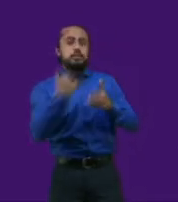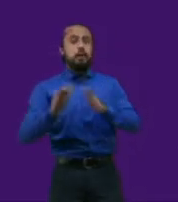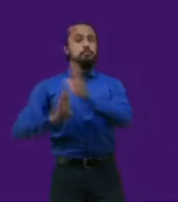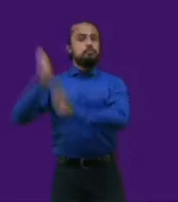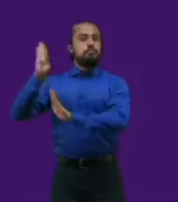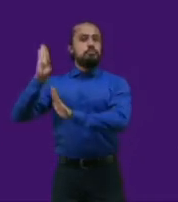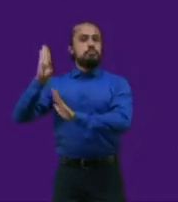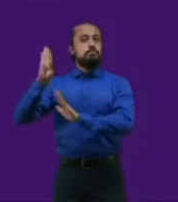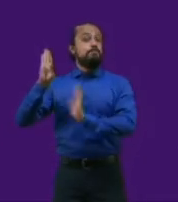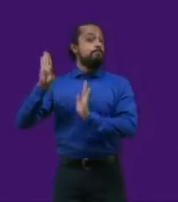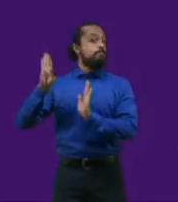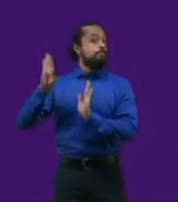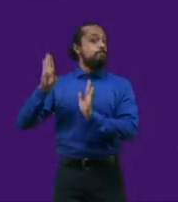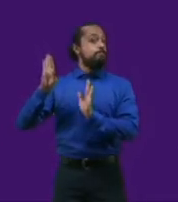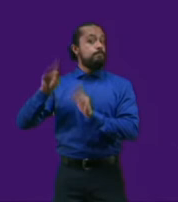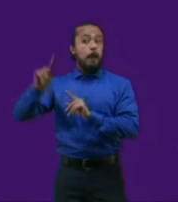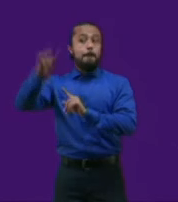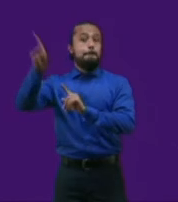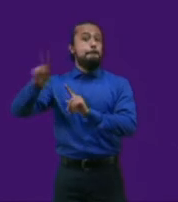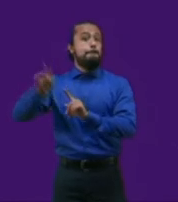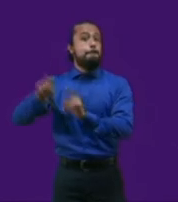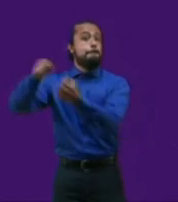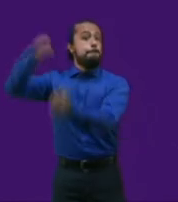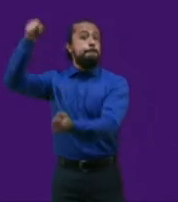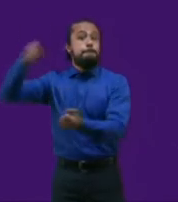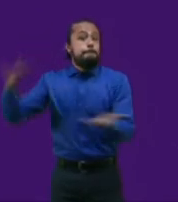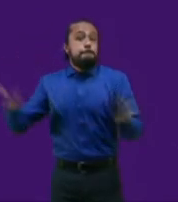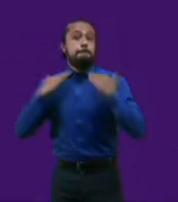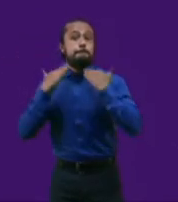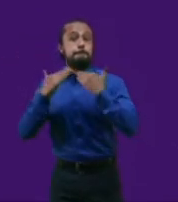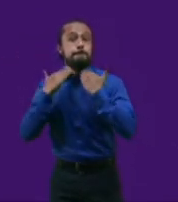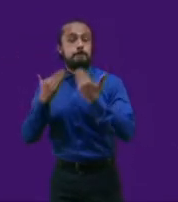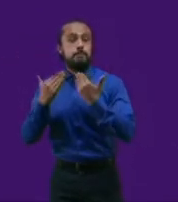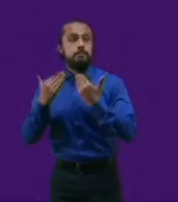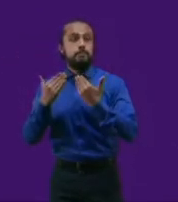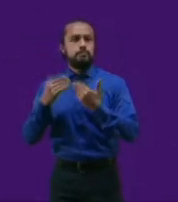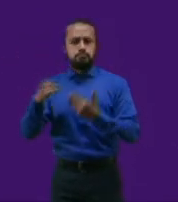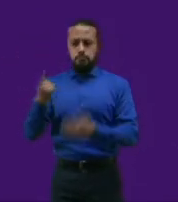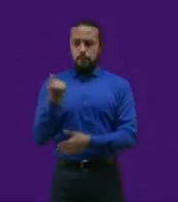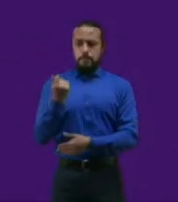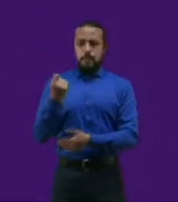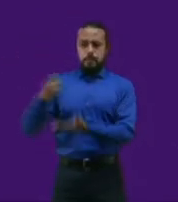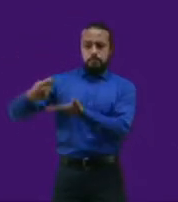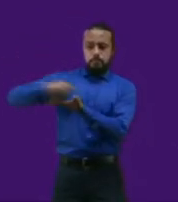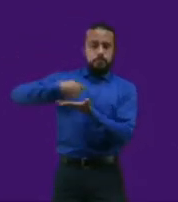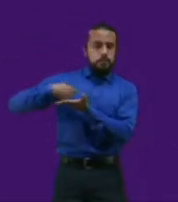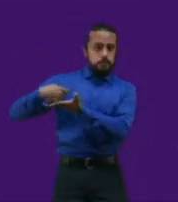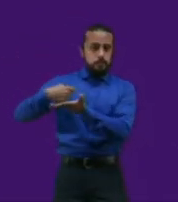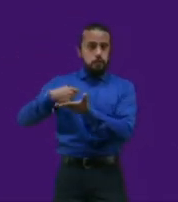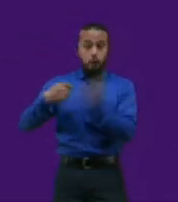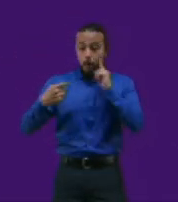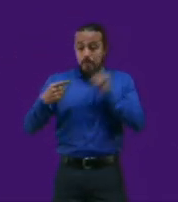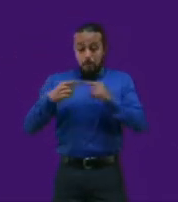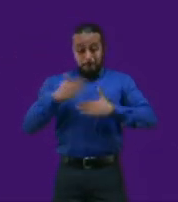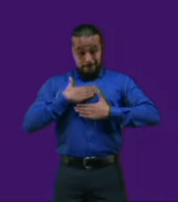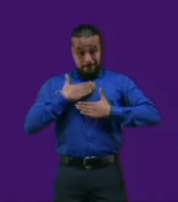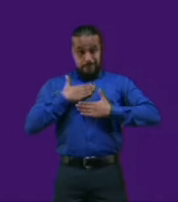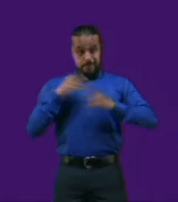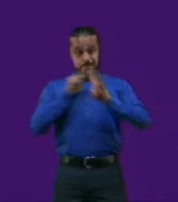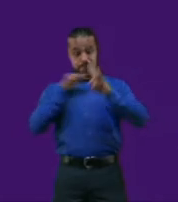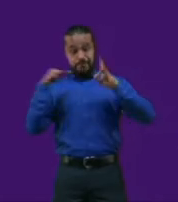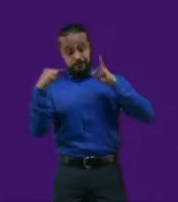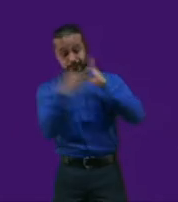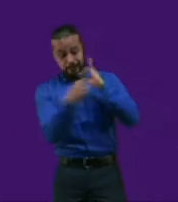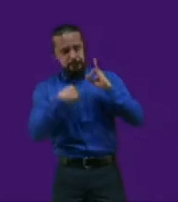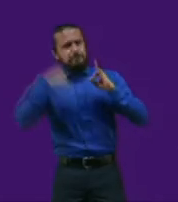sea, la plata, digamos que de todo es lo menos valioso en un socio inversionista desde mi perspectiva. O sea, tú tienes que pensar